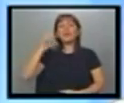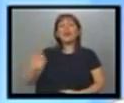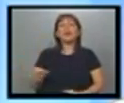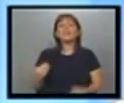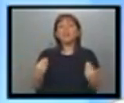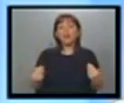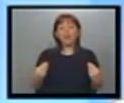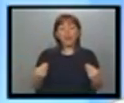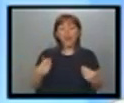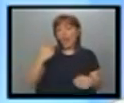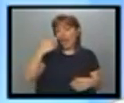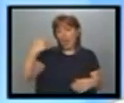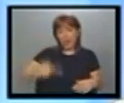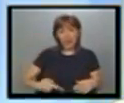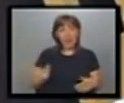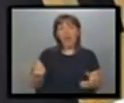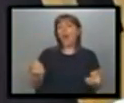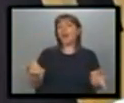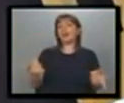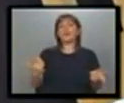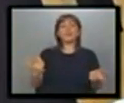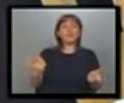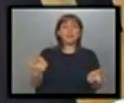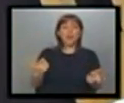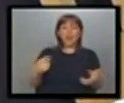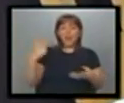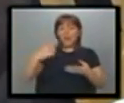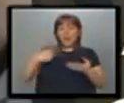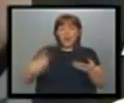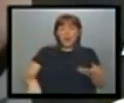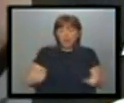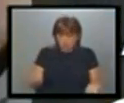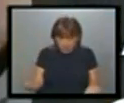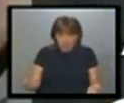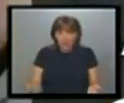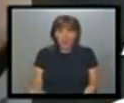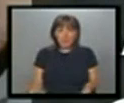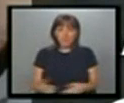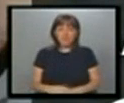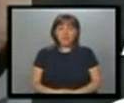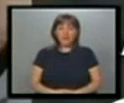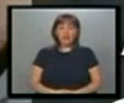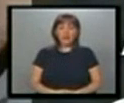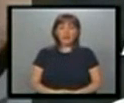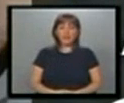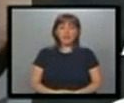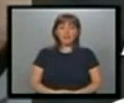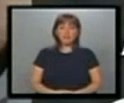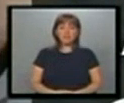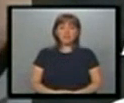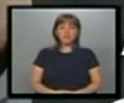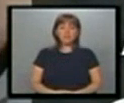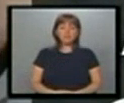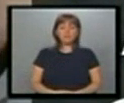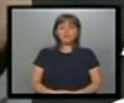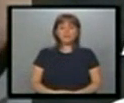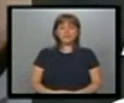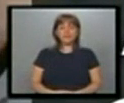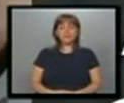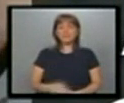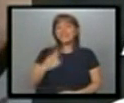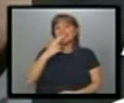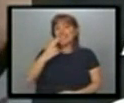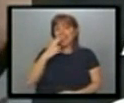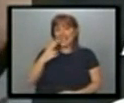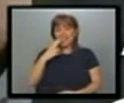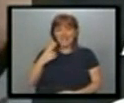tenemos combustibles, prepagas en junio, julio, cigarrillos más del 40%. Bueno, lo dijimos estos días. Sí, bueno, igual lo de cigarrillos, digo, no